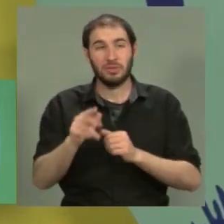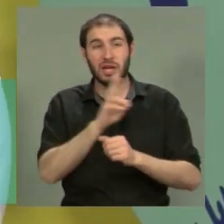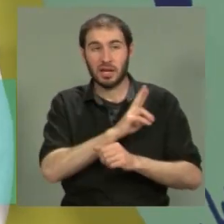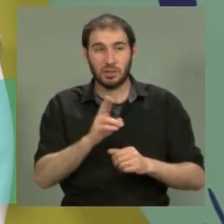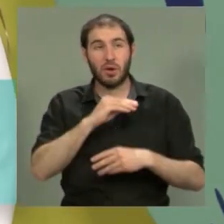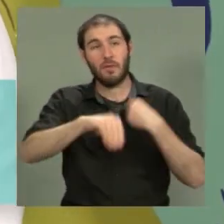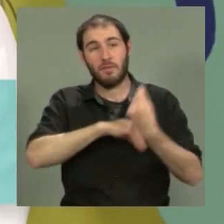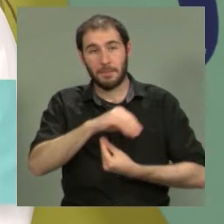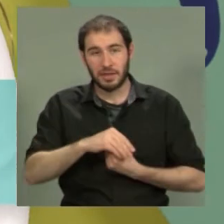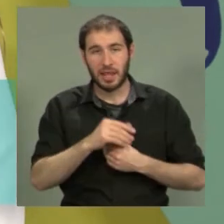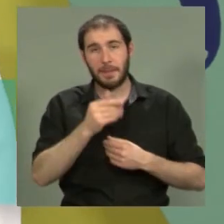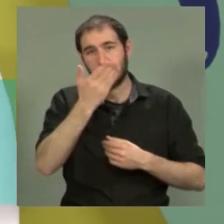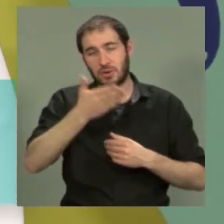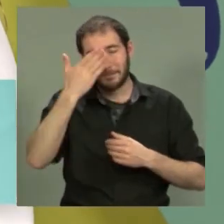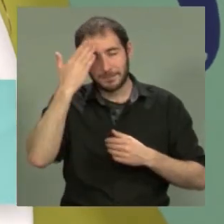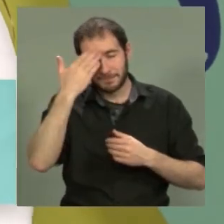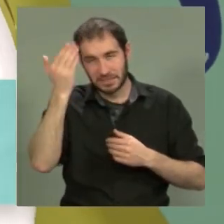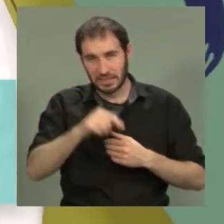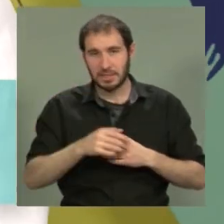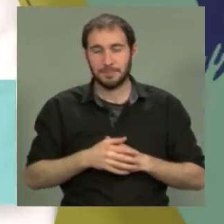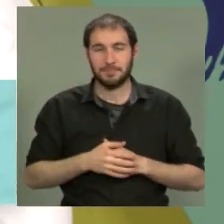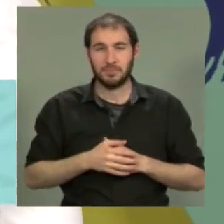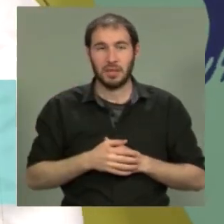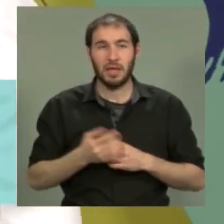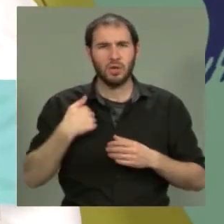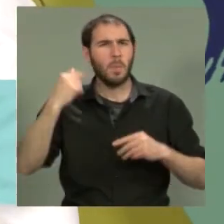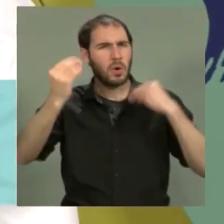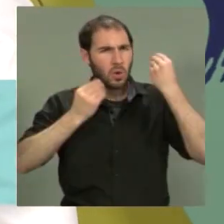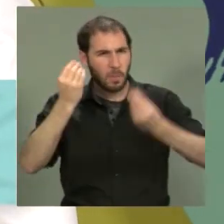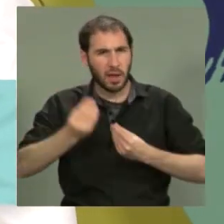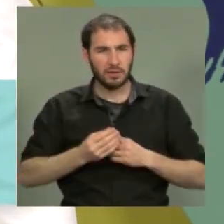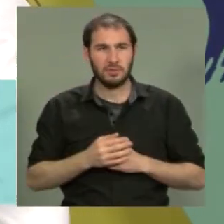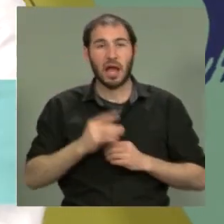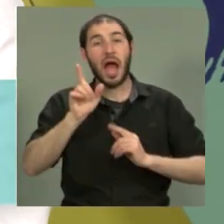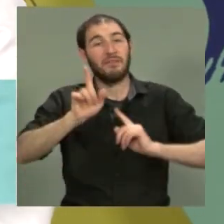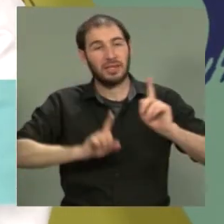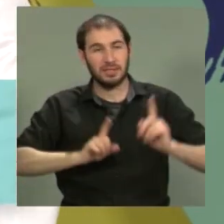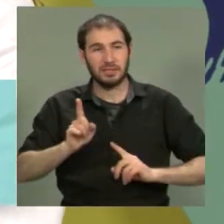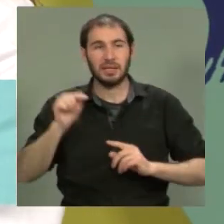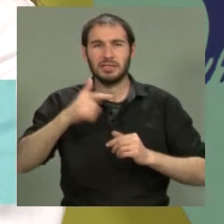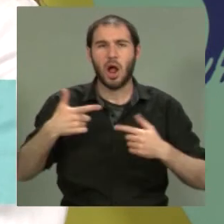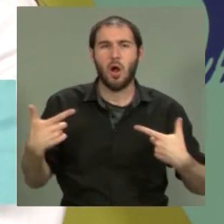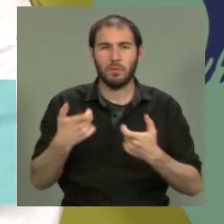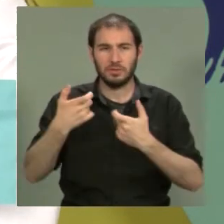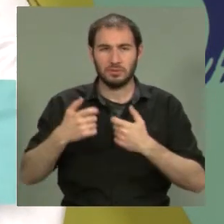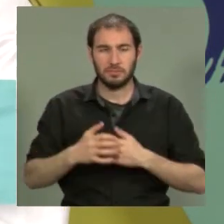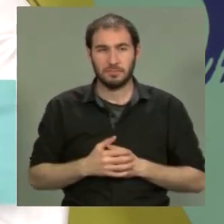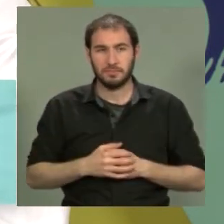religioso de las familias y de los pacientes. Lo que me preocupa en ciertos casos son estas